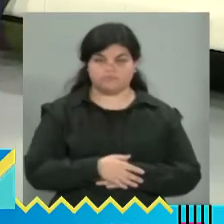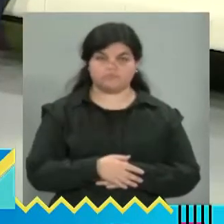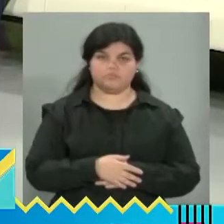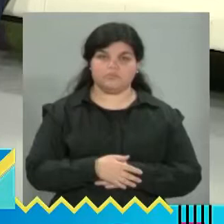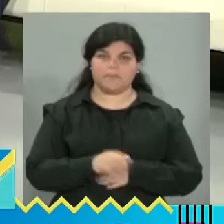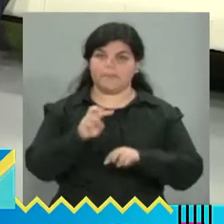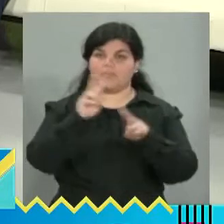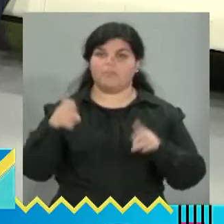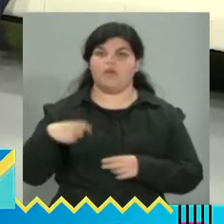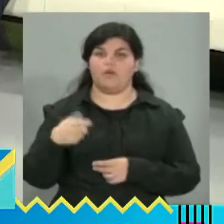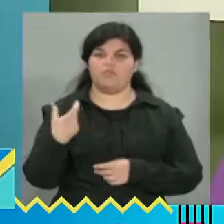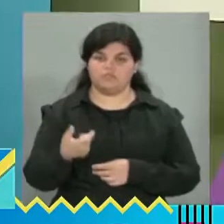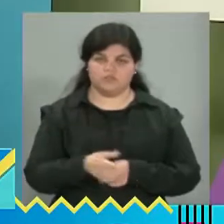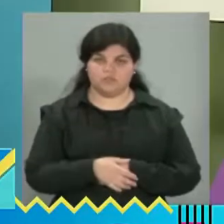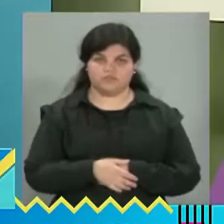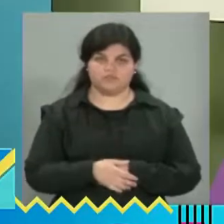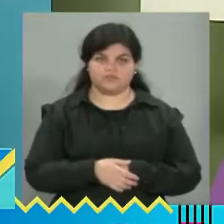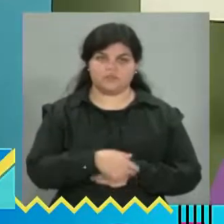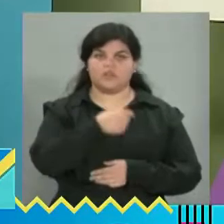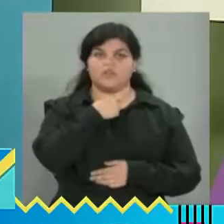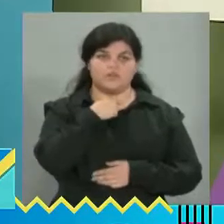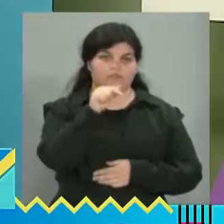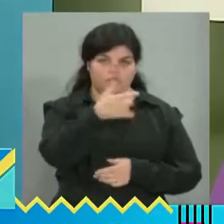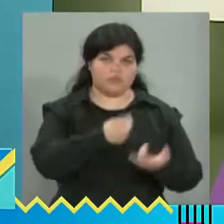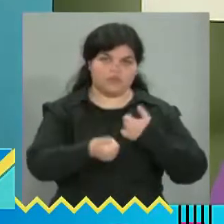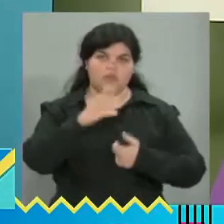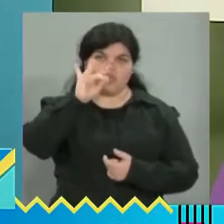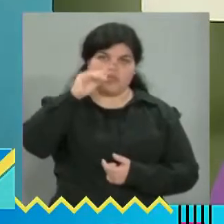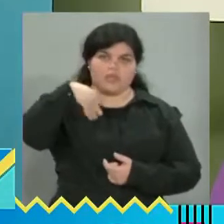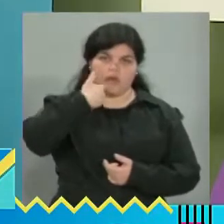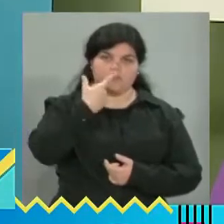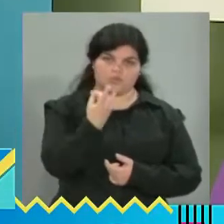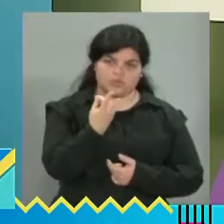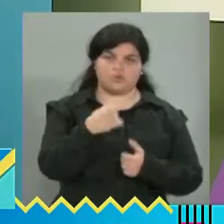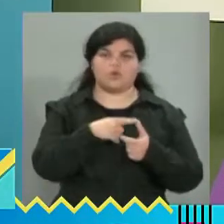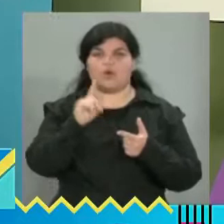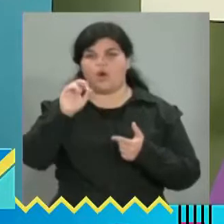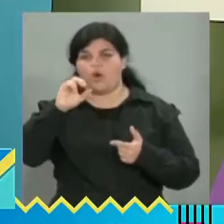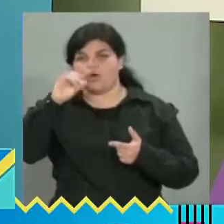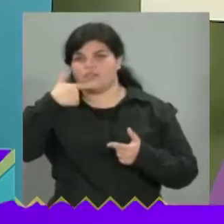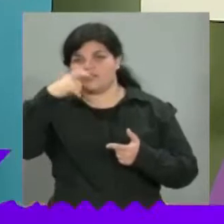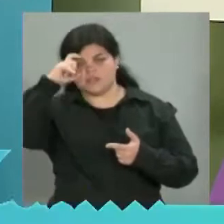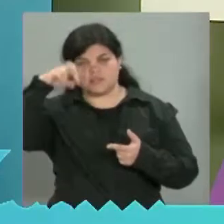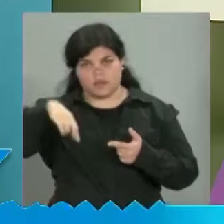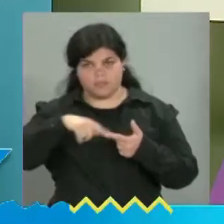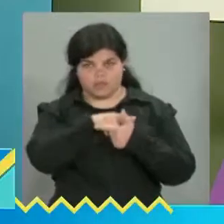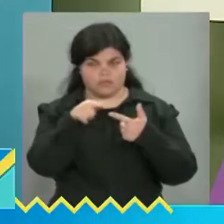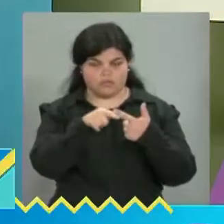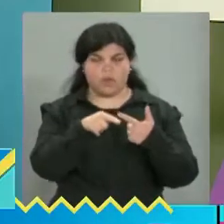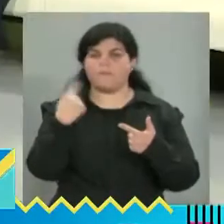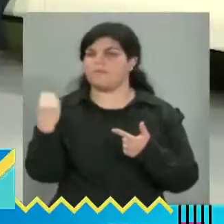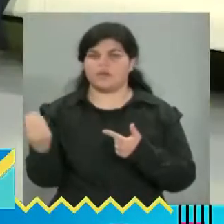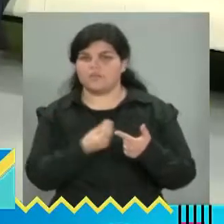obras sociales, quería saber, bueno, recién nombraban, bueno, DAMSU, OSEP, ¿qué pasa en el ámbito privado con